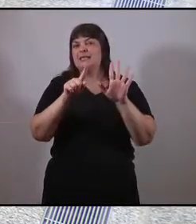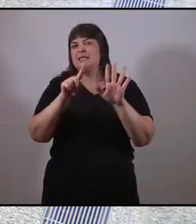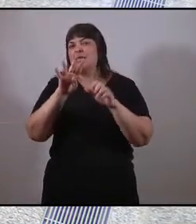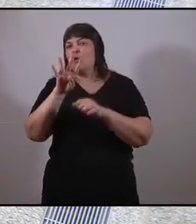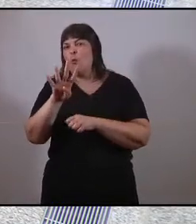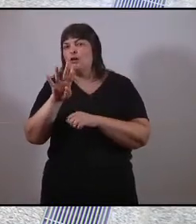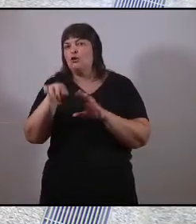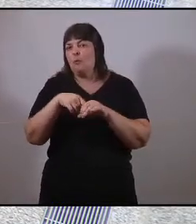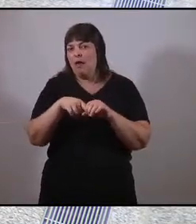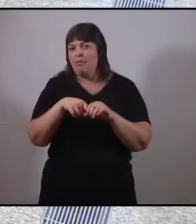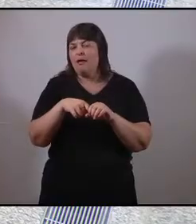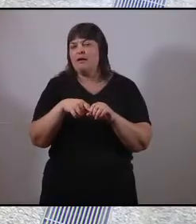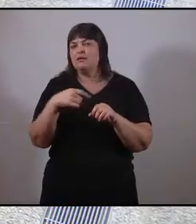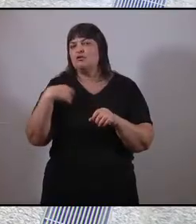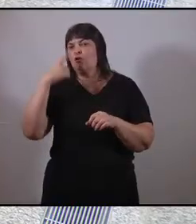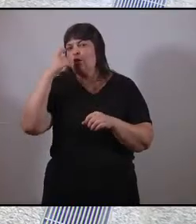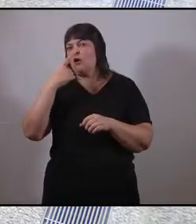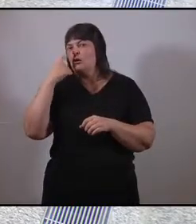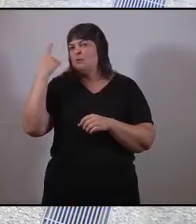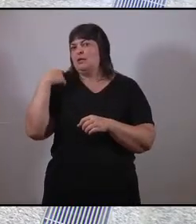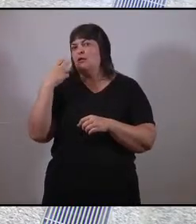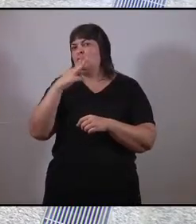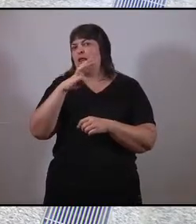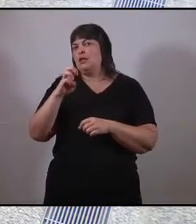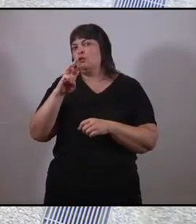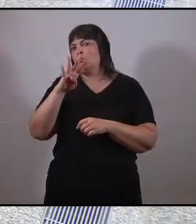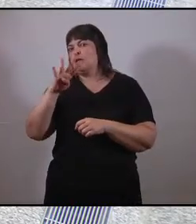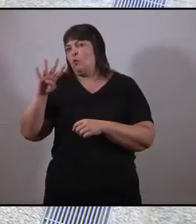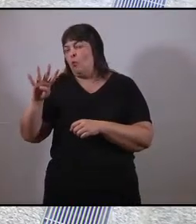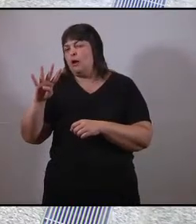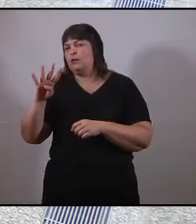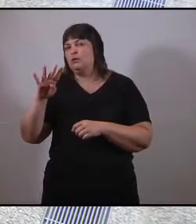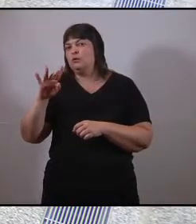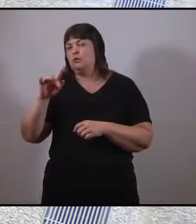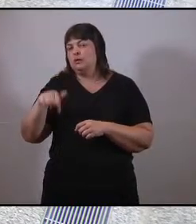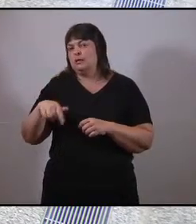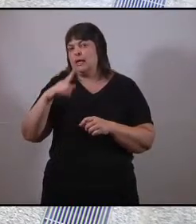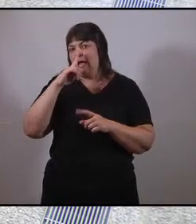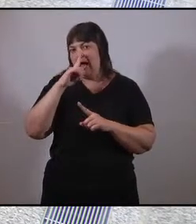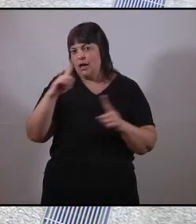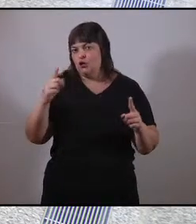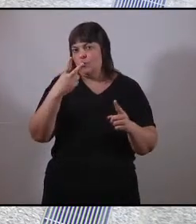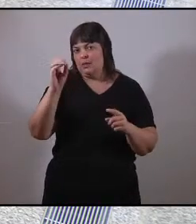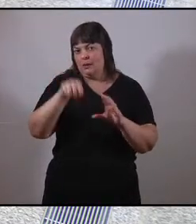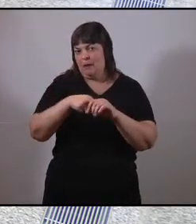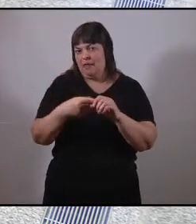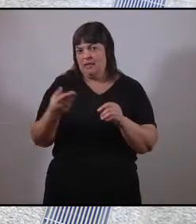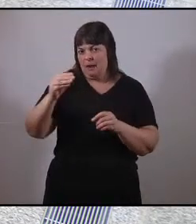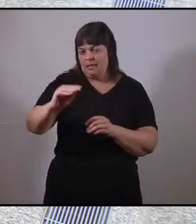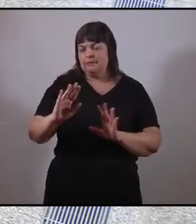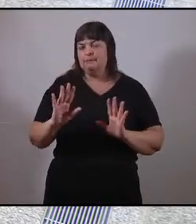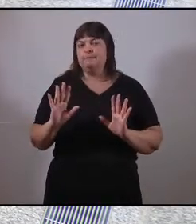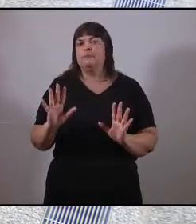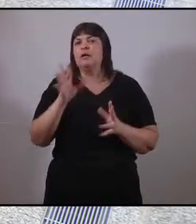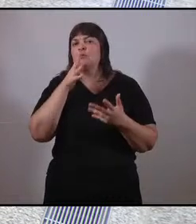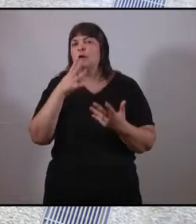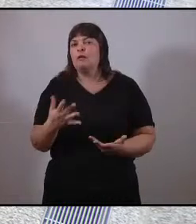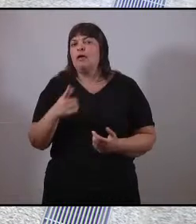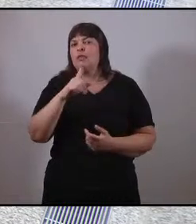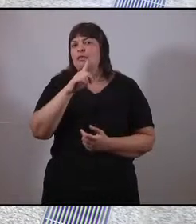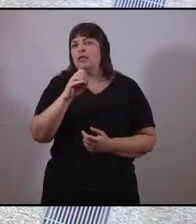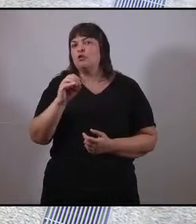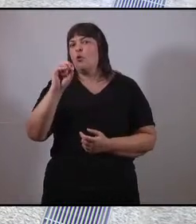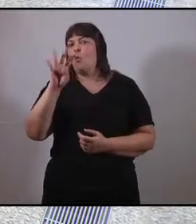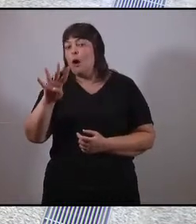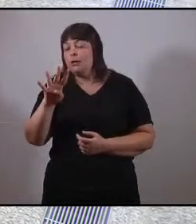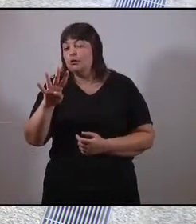364 plazas, creo que el año pasado fueron 344, o sea, se asignarían 20 plazas más, y en la actualidad creo que son 104,